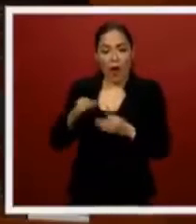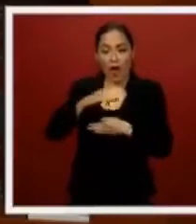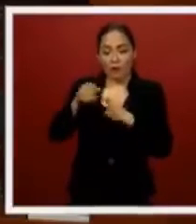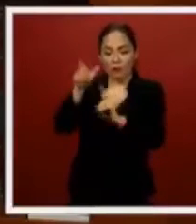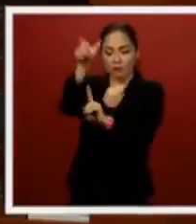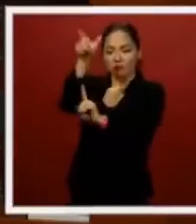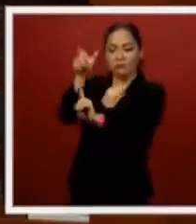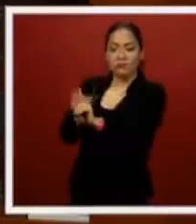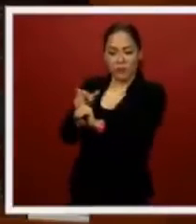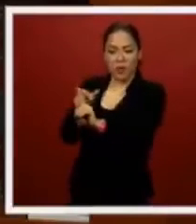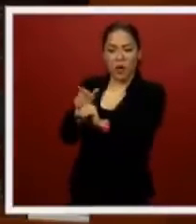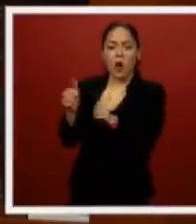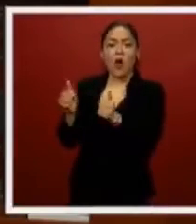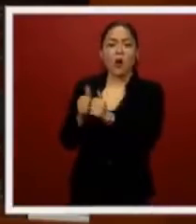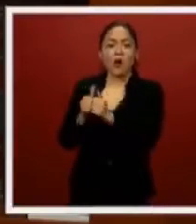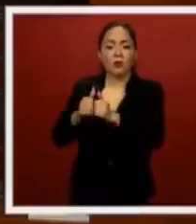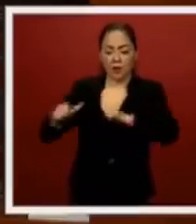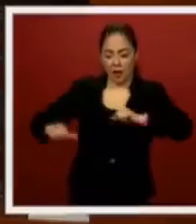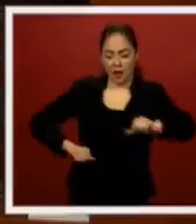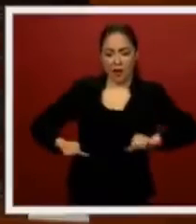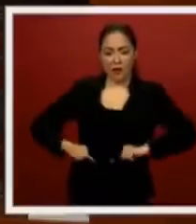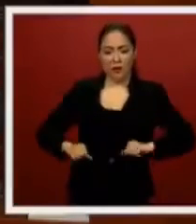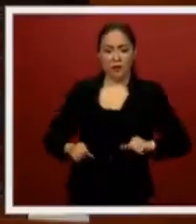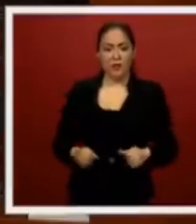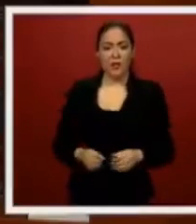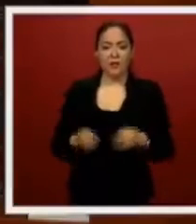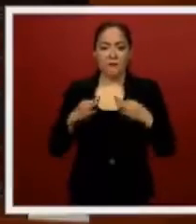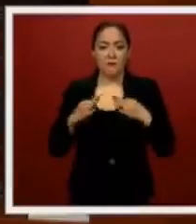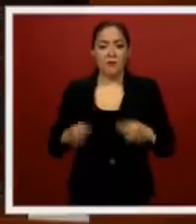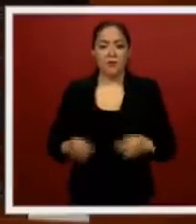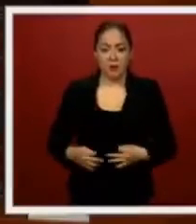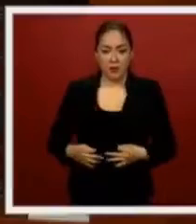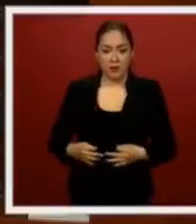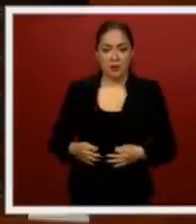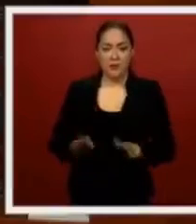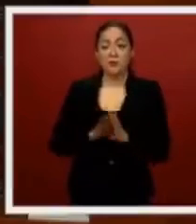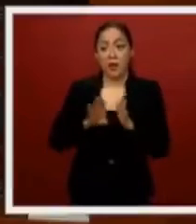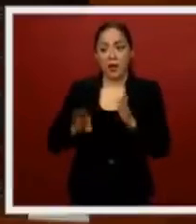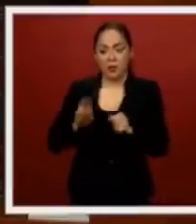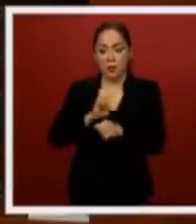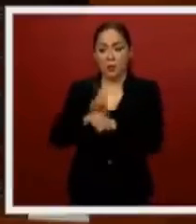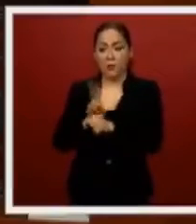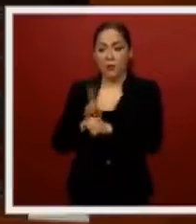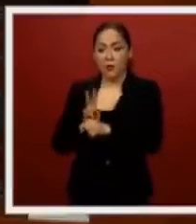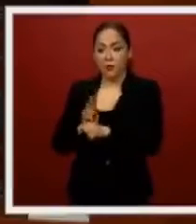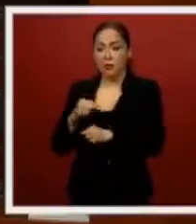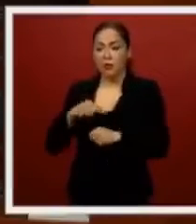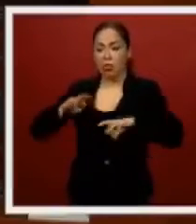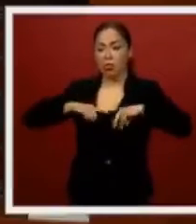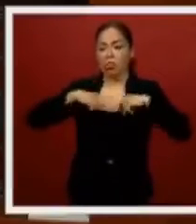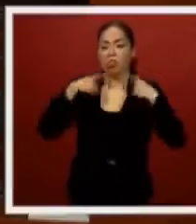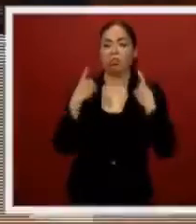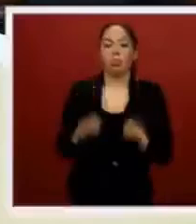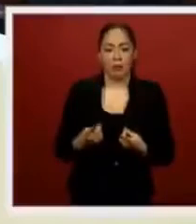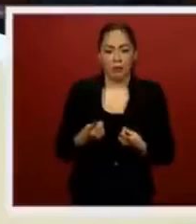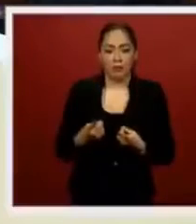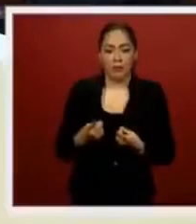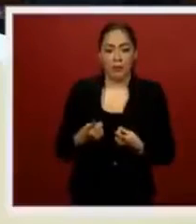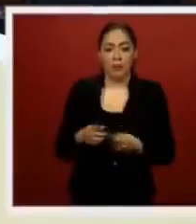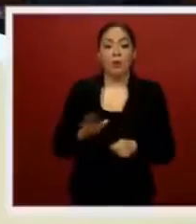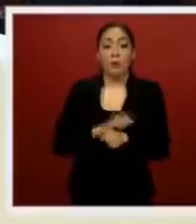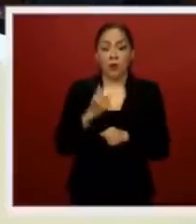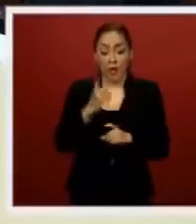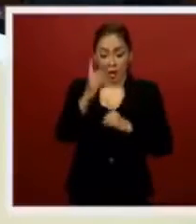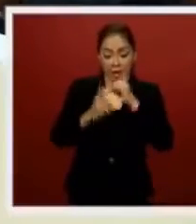a través de actividades físicas, seremos más vulnerables al virus, por ejemplo. Por ejemplo. Luego, la actividad física es importante y además nos